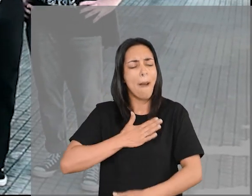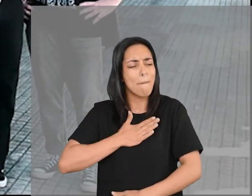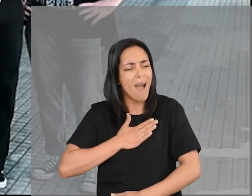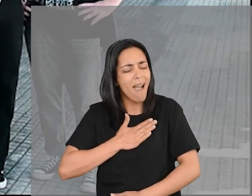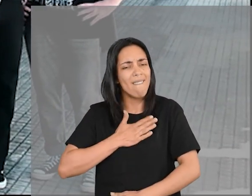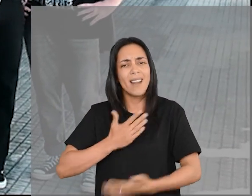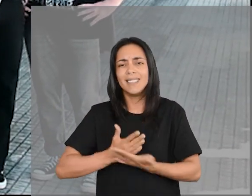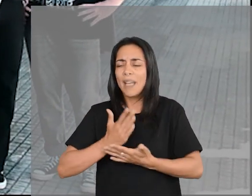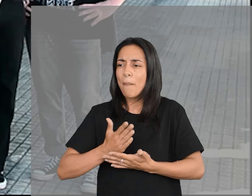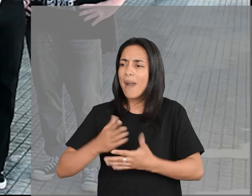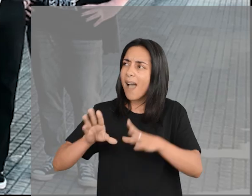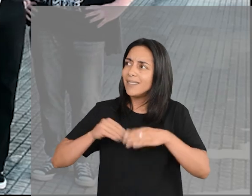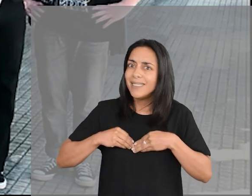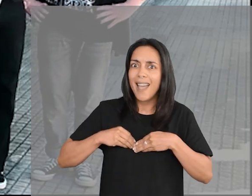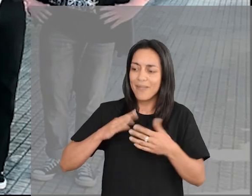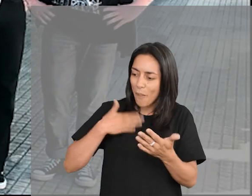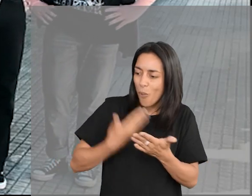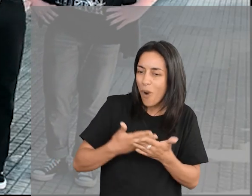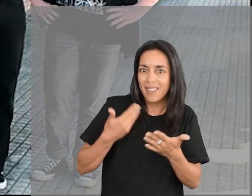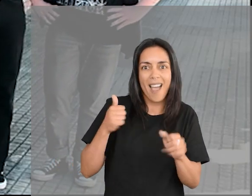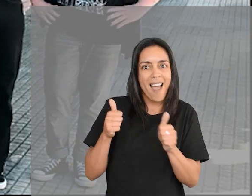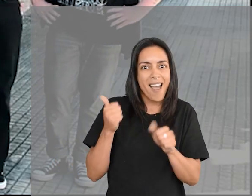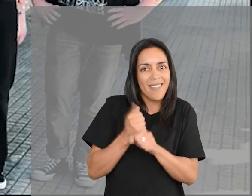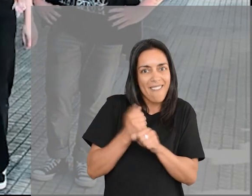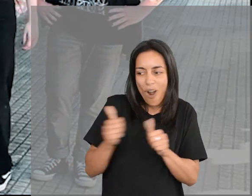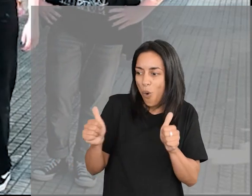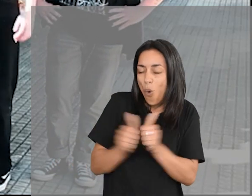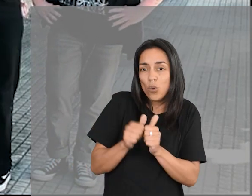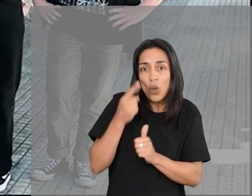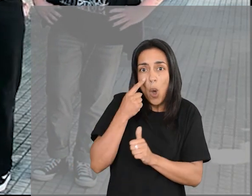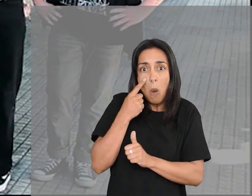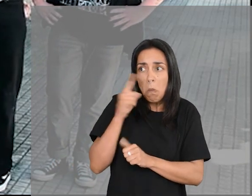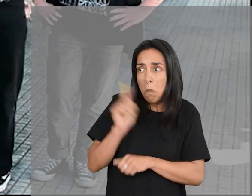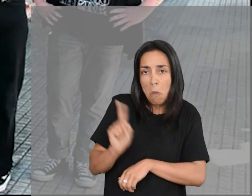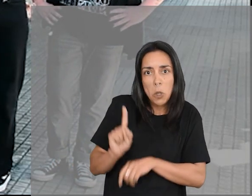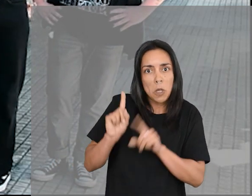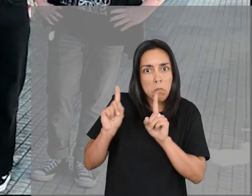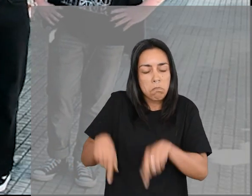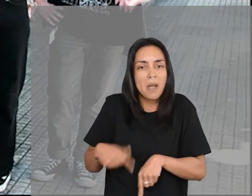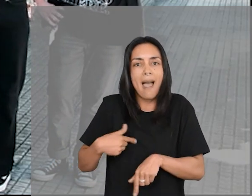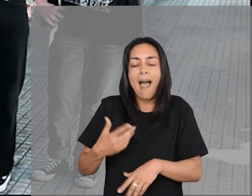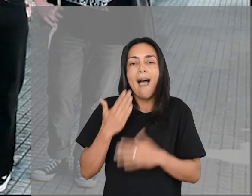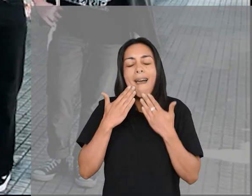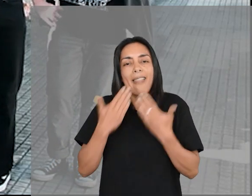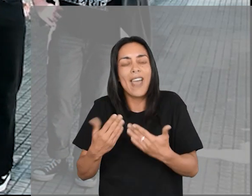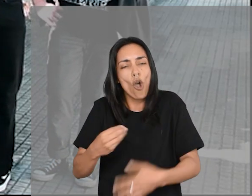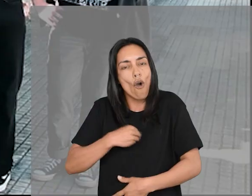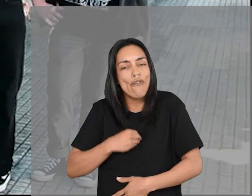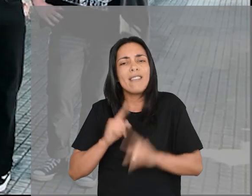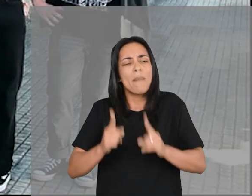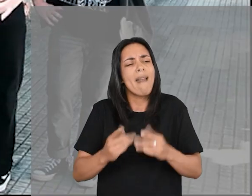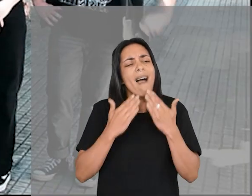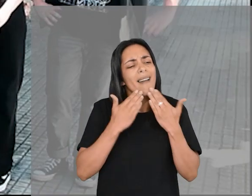propuesta de trabajar junto a mí, que todavía no nos conocíamos. Y bueno, le agradezco mucho la confianza, le agradezco a los chiquilines, le agradezco